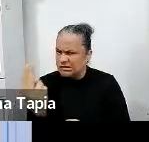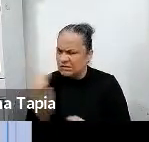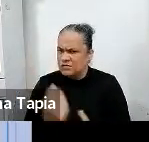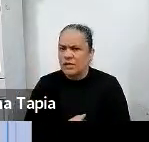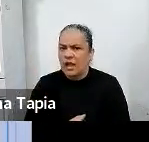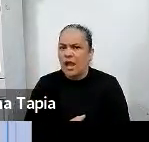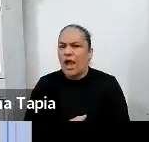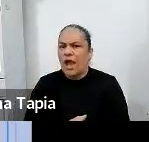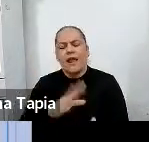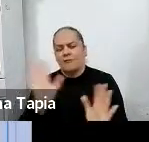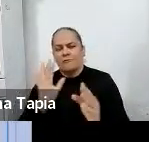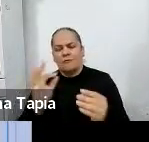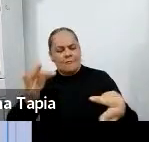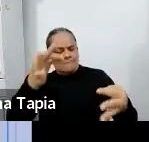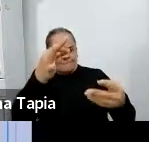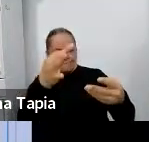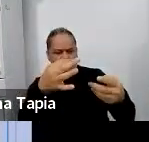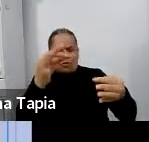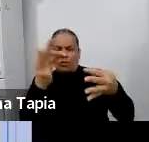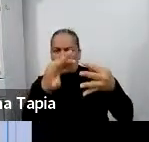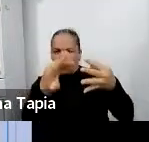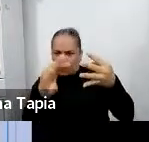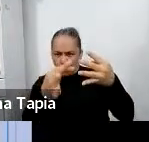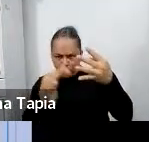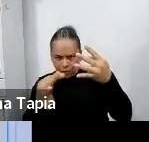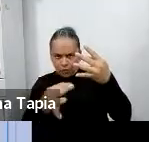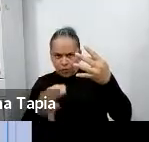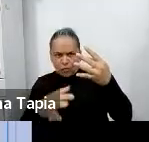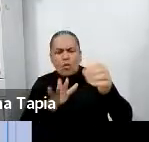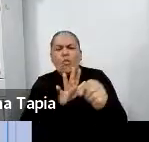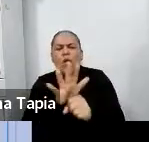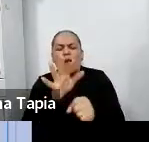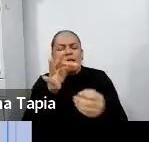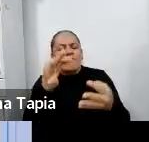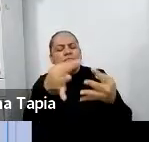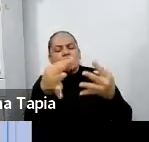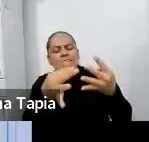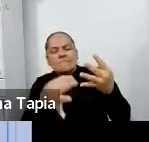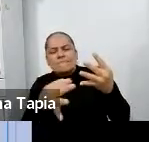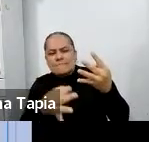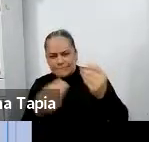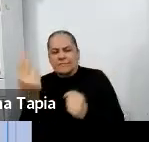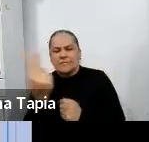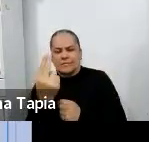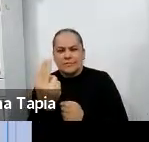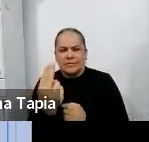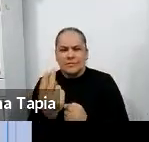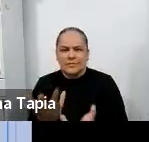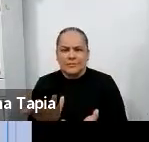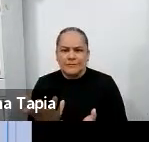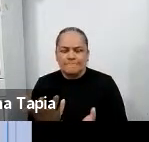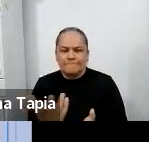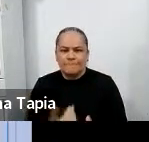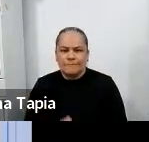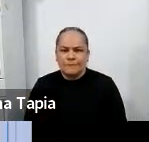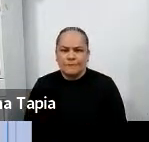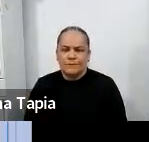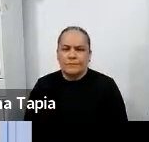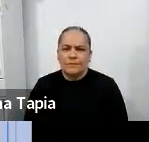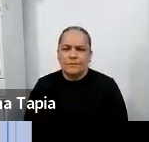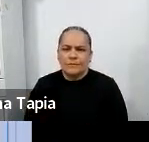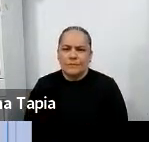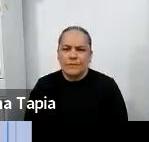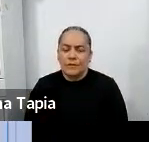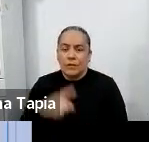en qué grado de funcionalidad, de desenvolvimiento pudiesen encontrarse. Ahora, si los leemos así